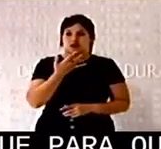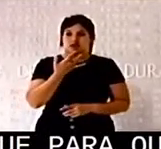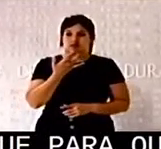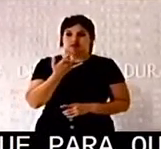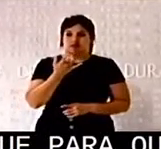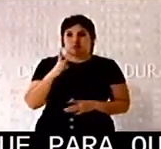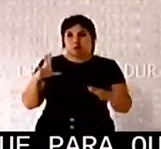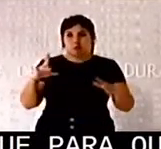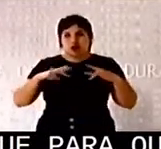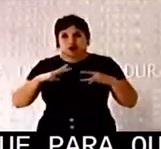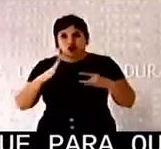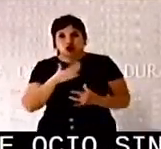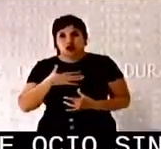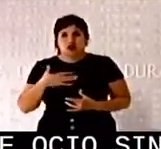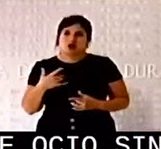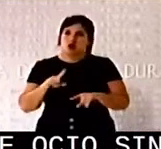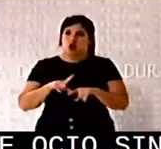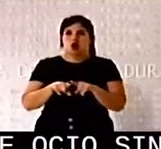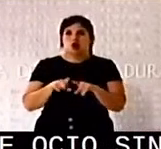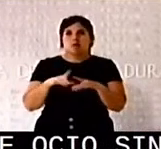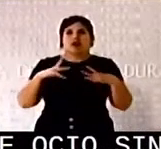ocio,